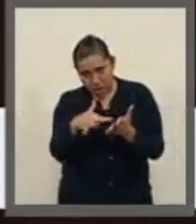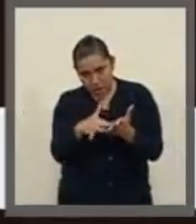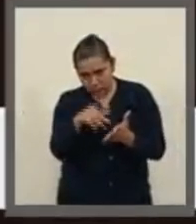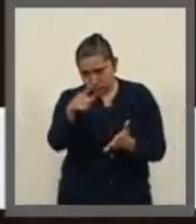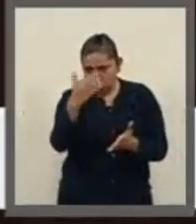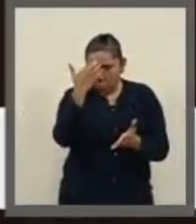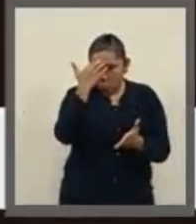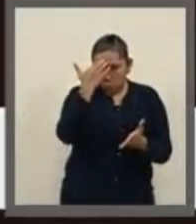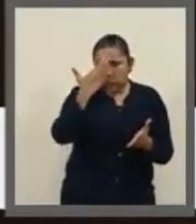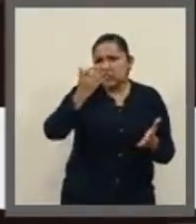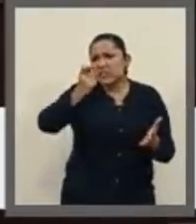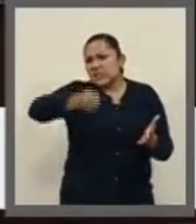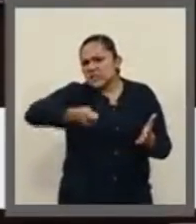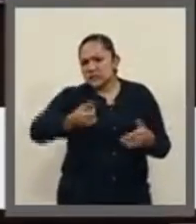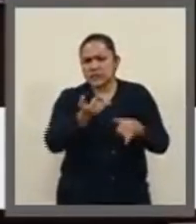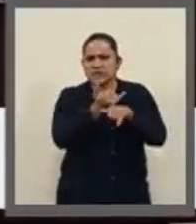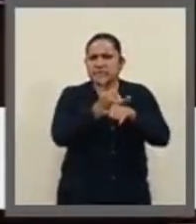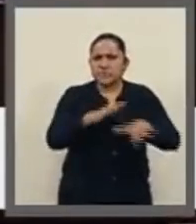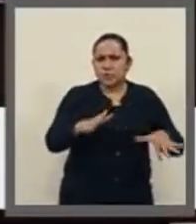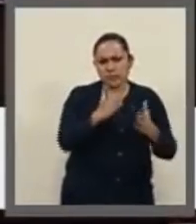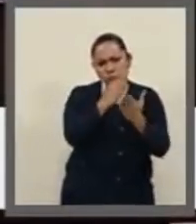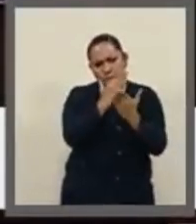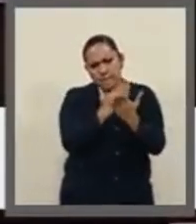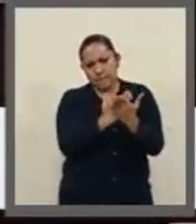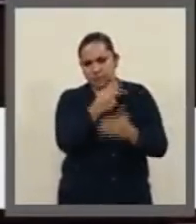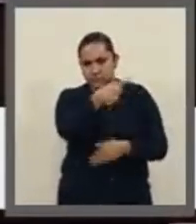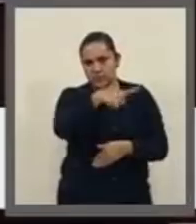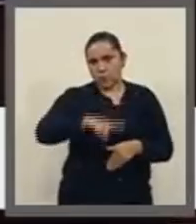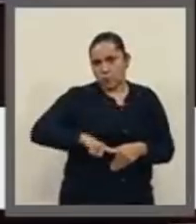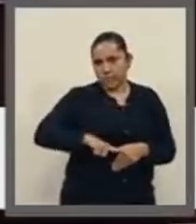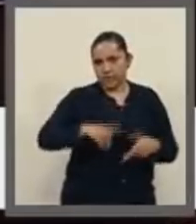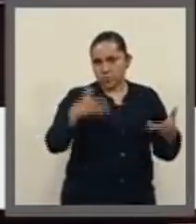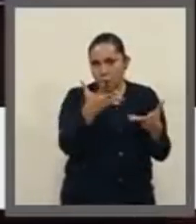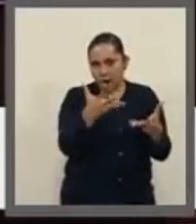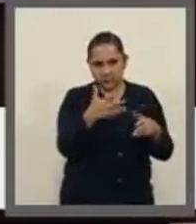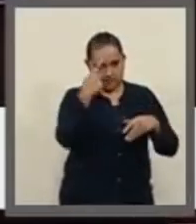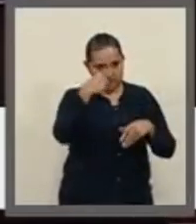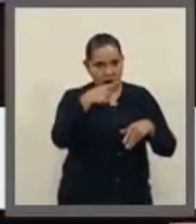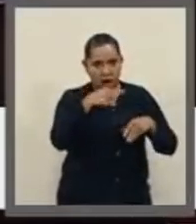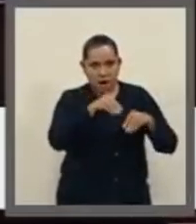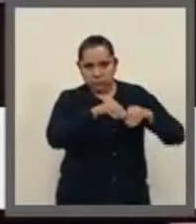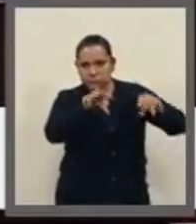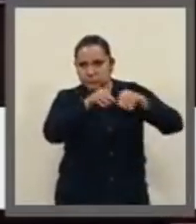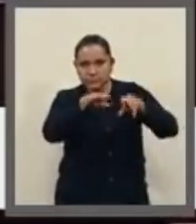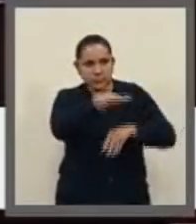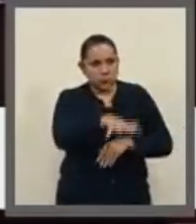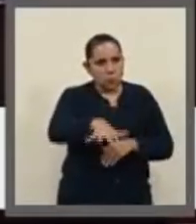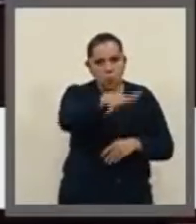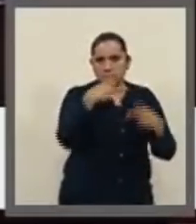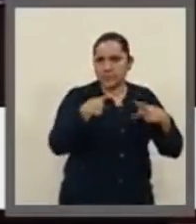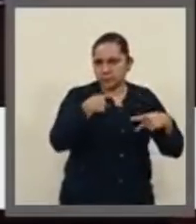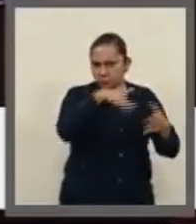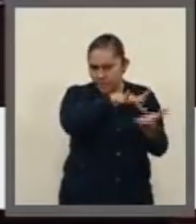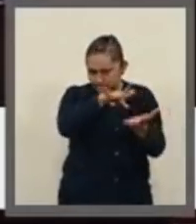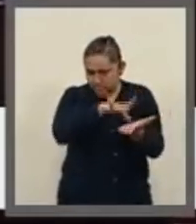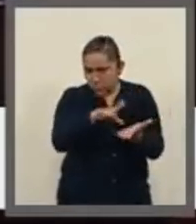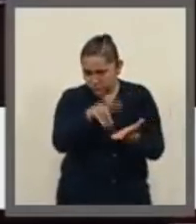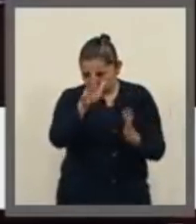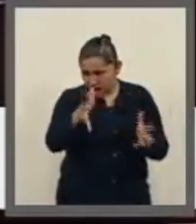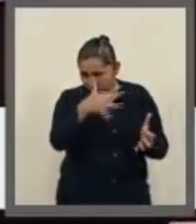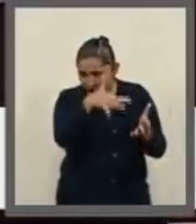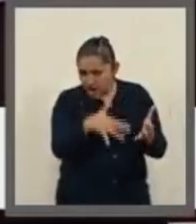los avances de primera mano que este gobierno tiene en materia de desarrollo social. ¿Quién está faltando a la